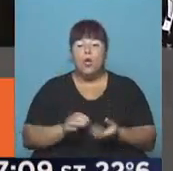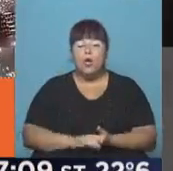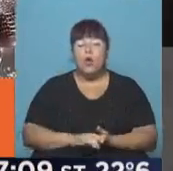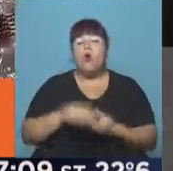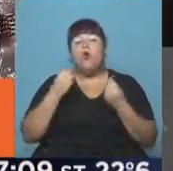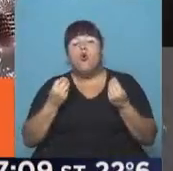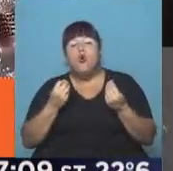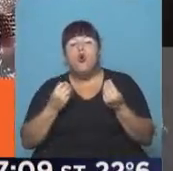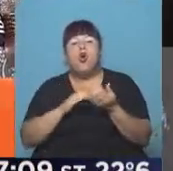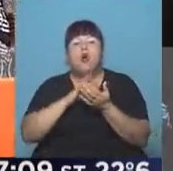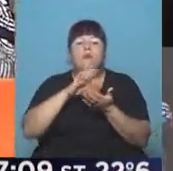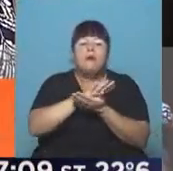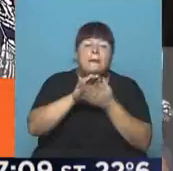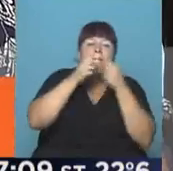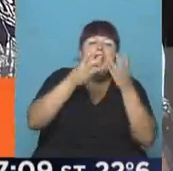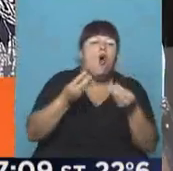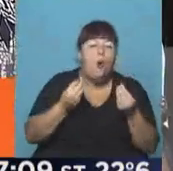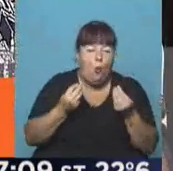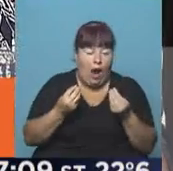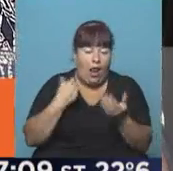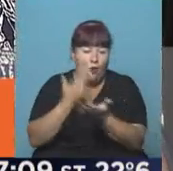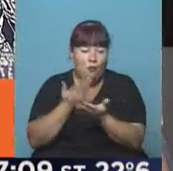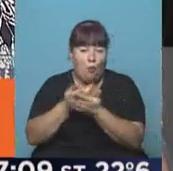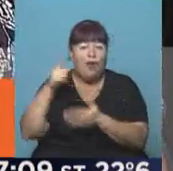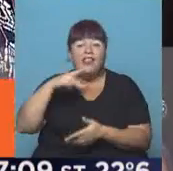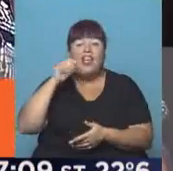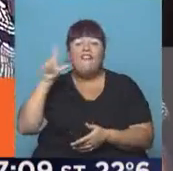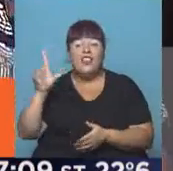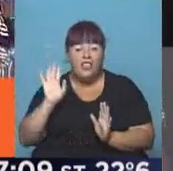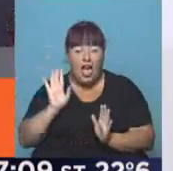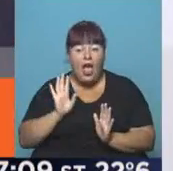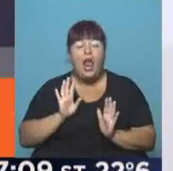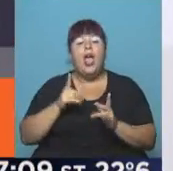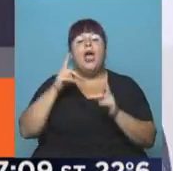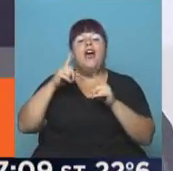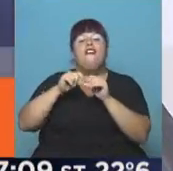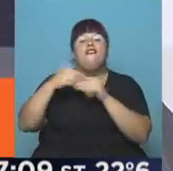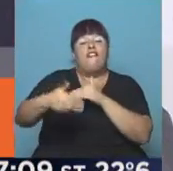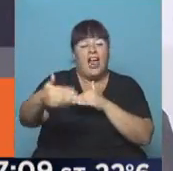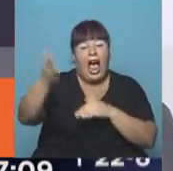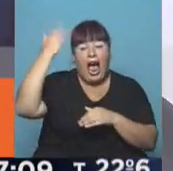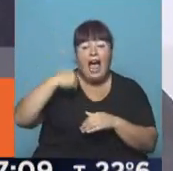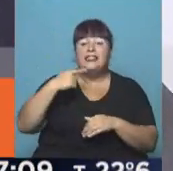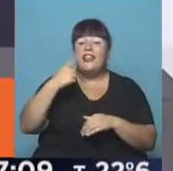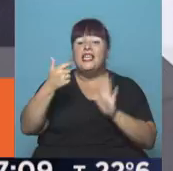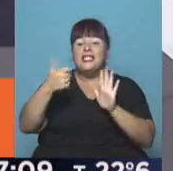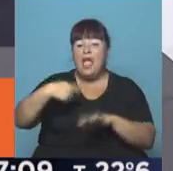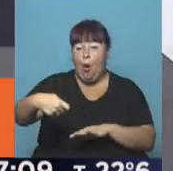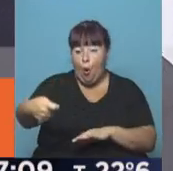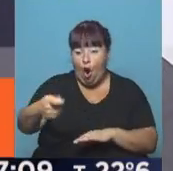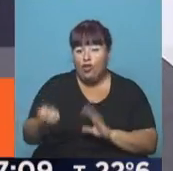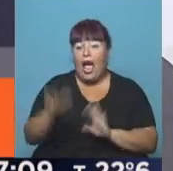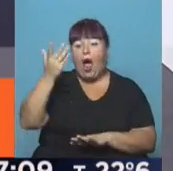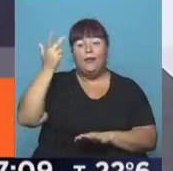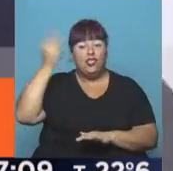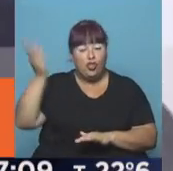¿En qué se podría centrar la mejora en la propuesta de María Eugenia Vidal? En los plazos. Se había hablado de 6 cuotas para este aumento